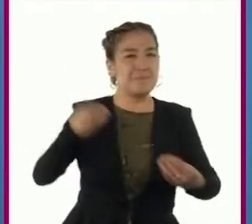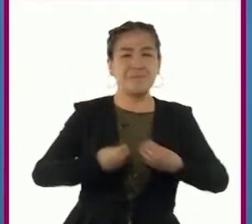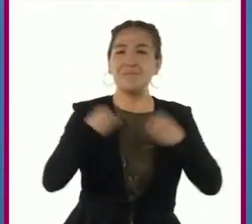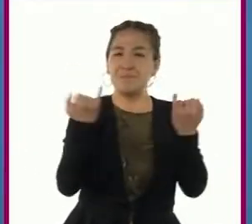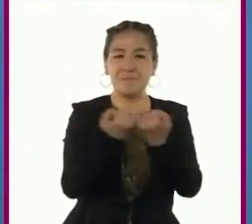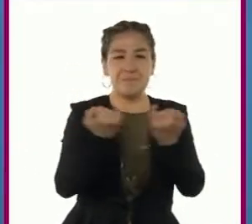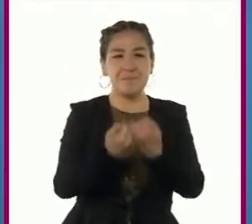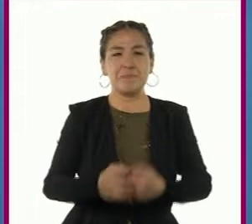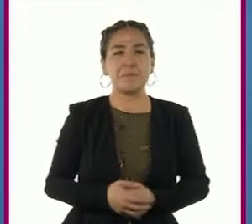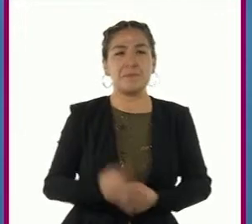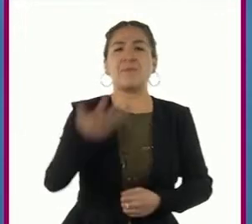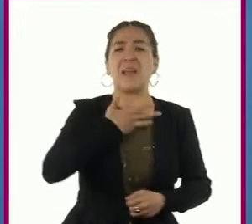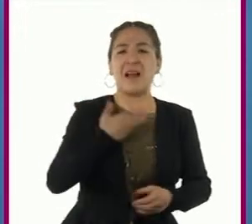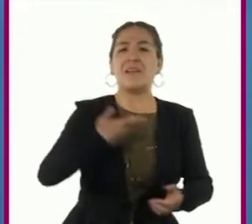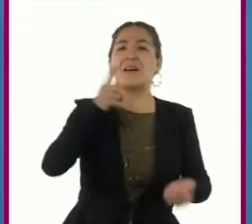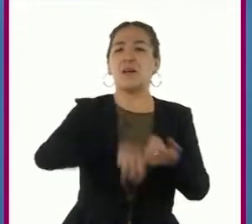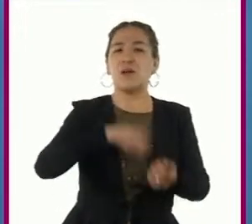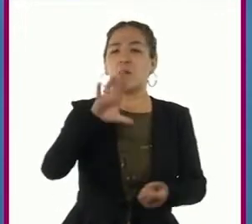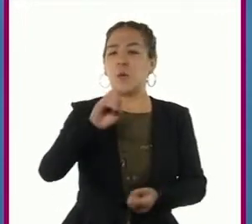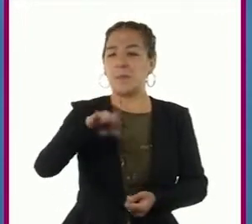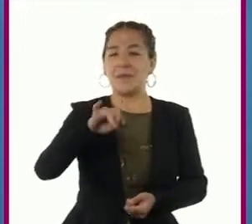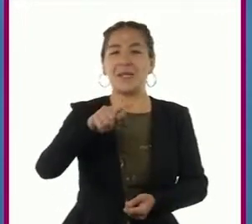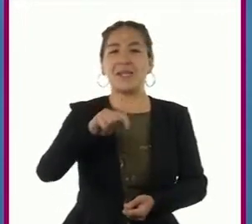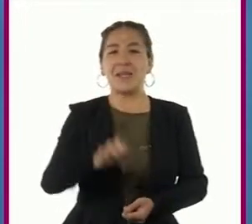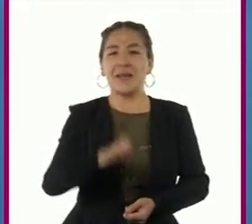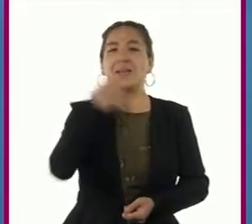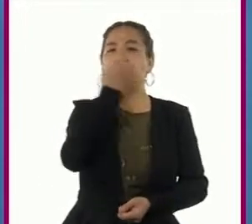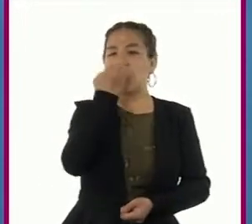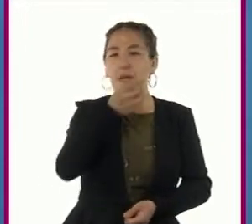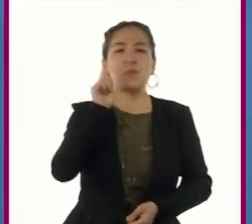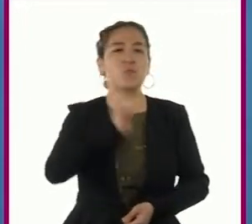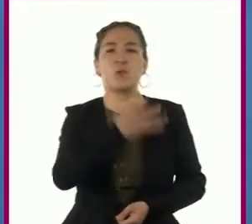si hay un comité de alumnas y alumnos en su escuela?